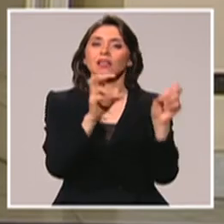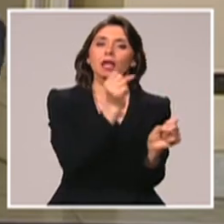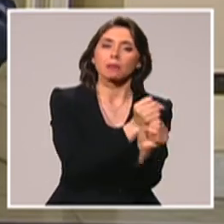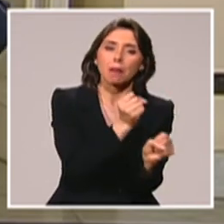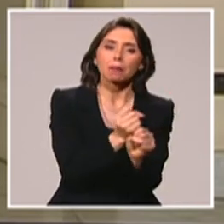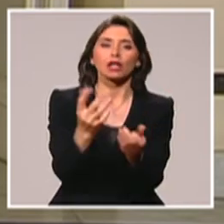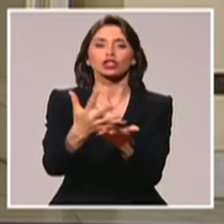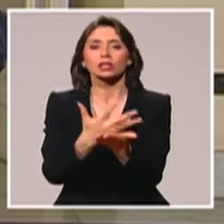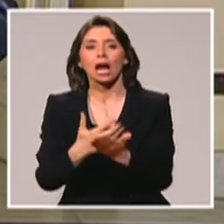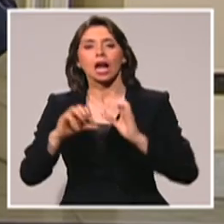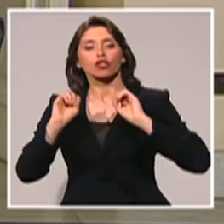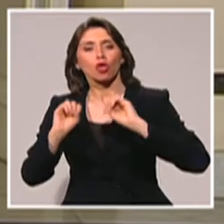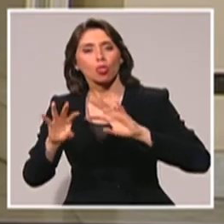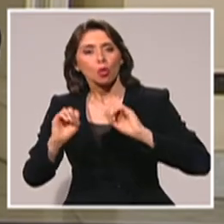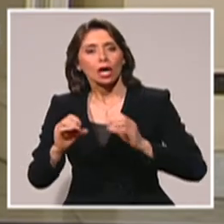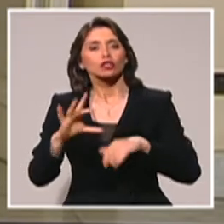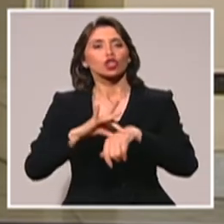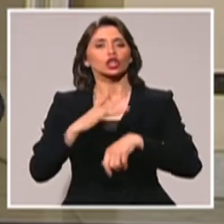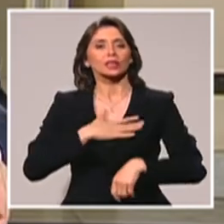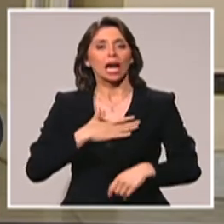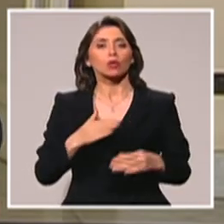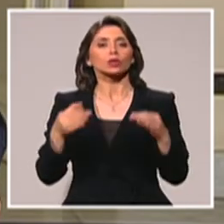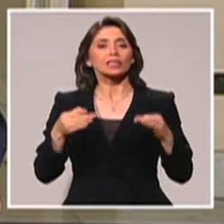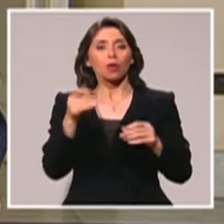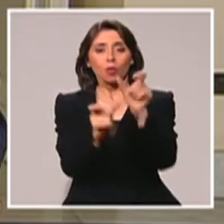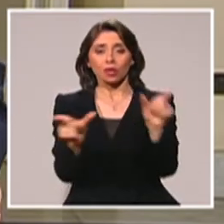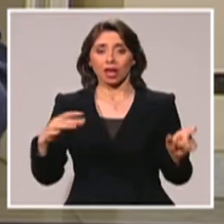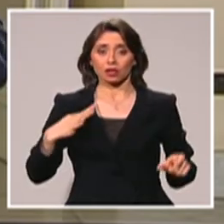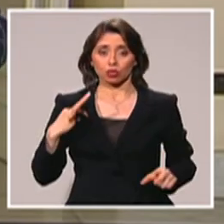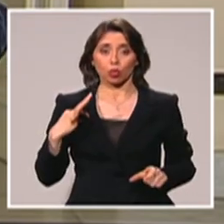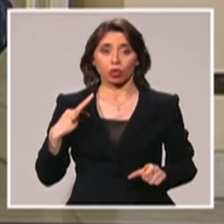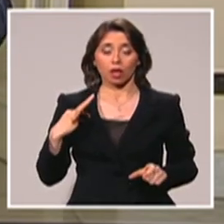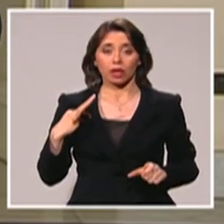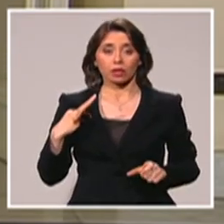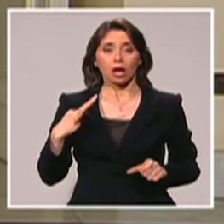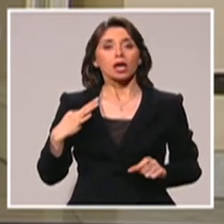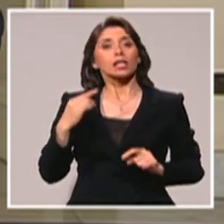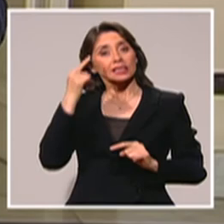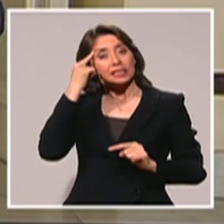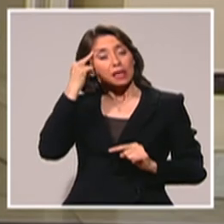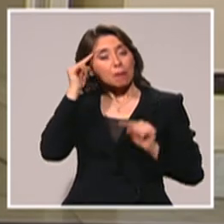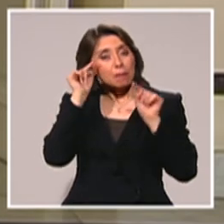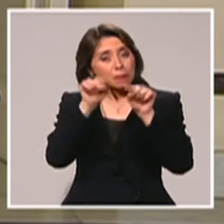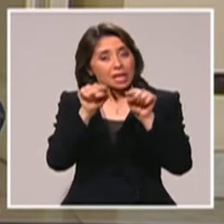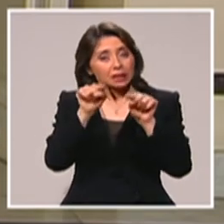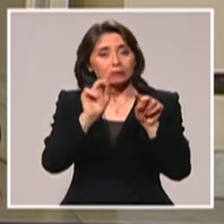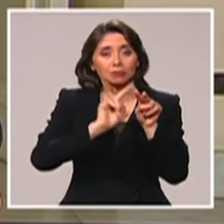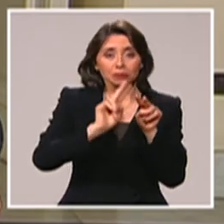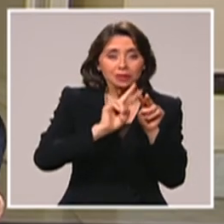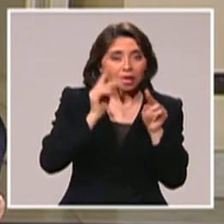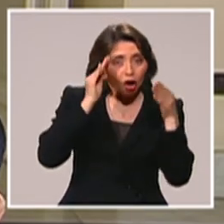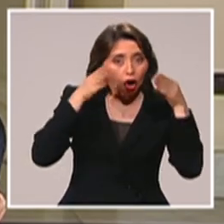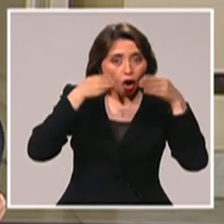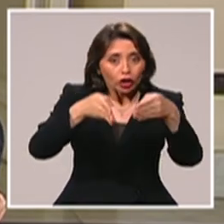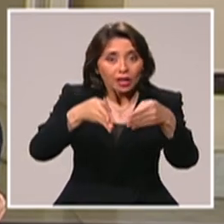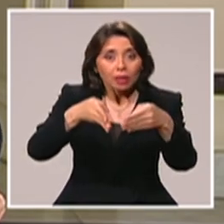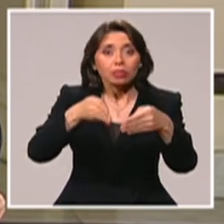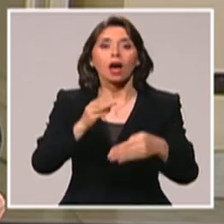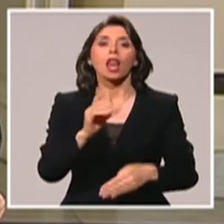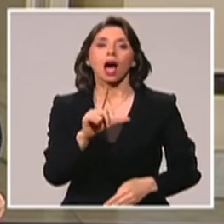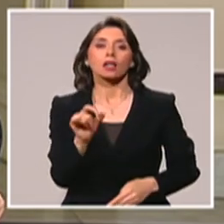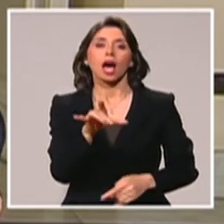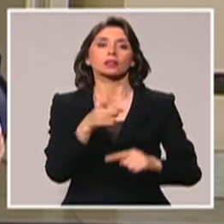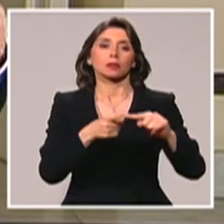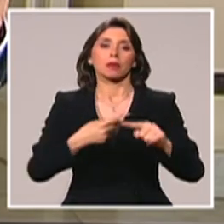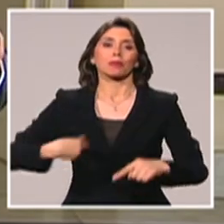salarios de educación salud y seguridad ciudadana están pensados y orientados hacia nuestra clase media